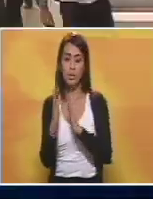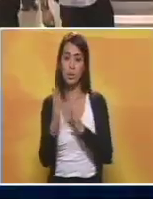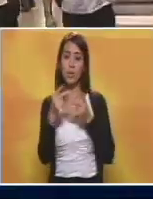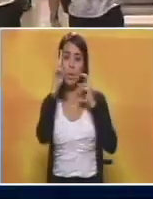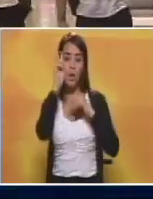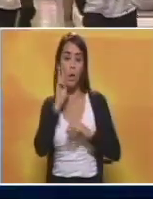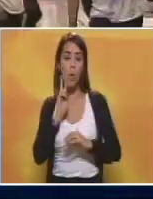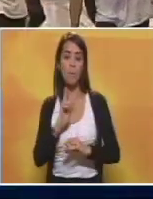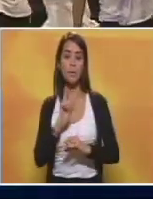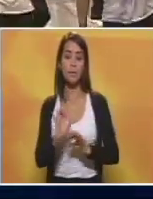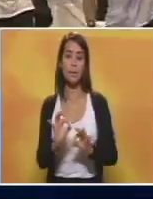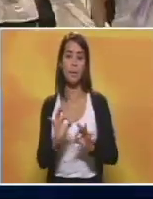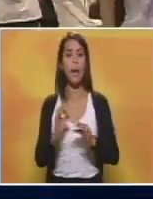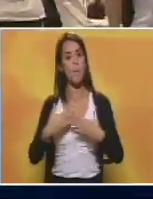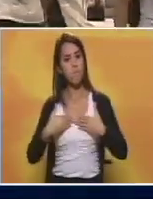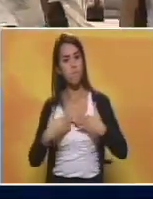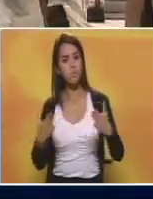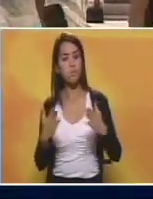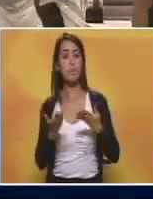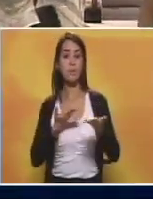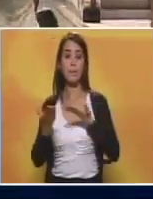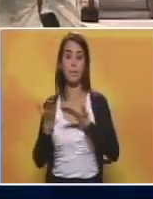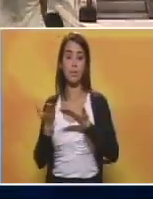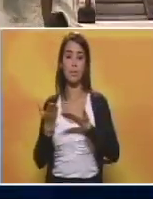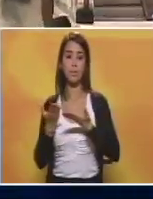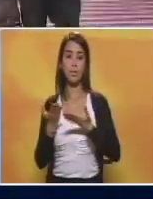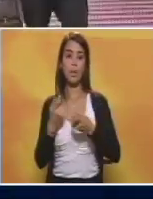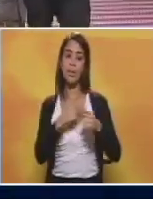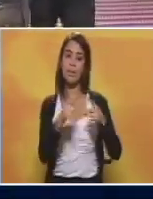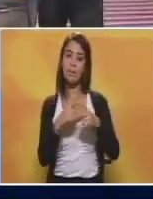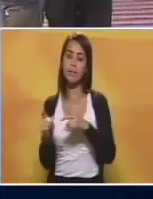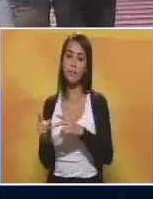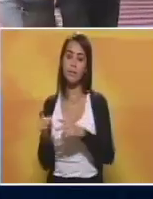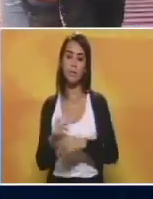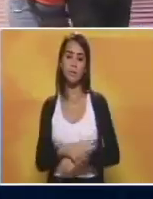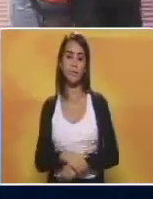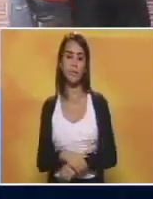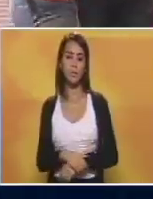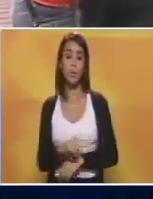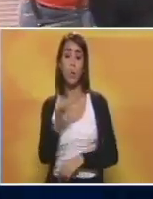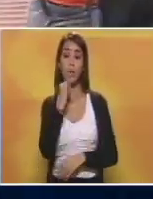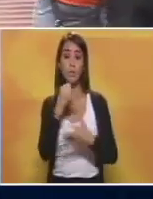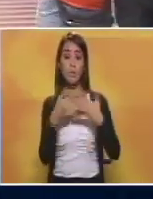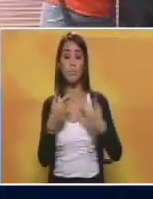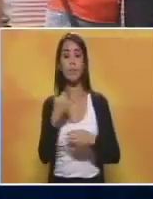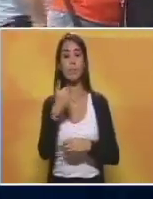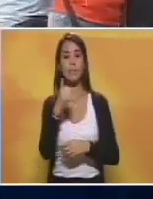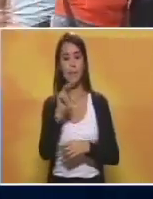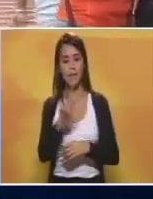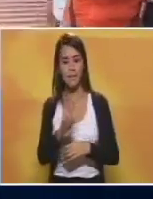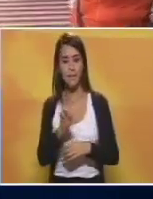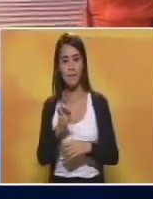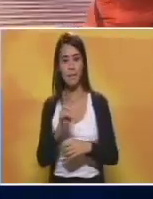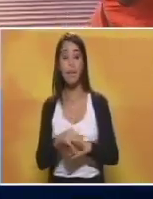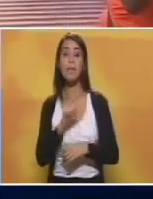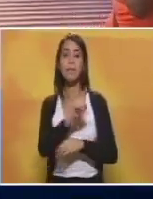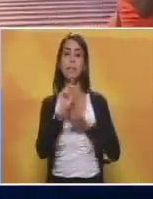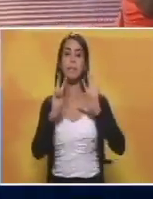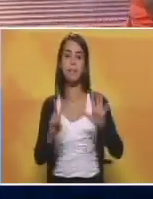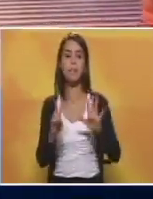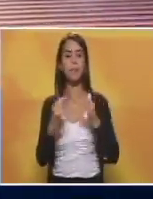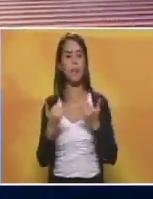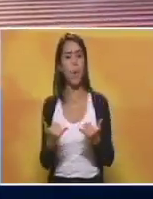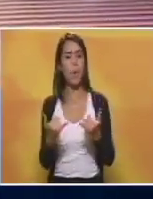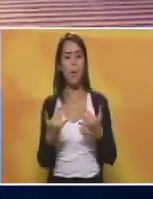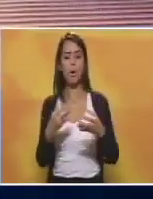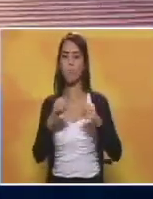aeronáutico que le permitirá prestar el servicio a distintos operadores con este anuncio son 17 las aerolíneas que han cesado sus